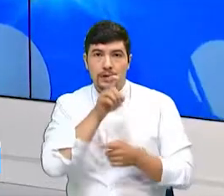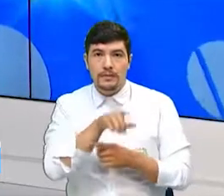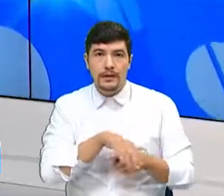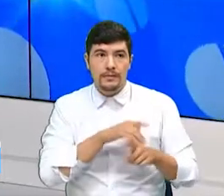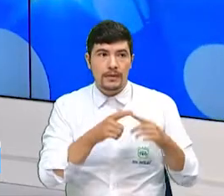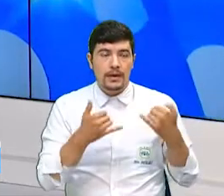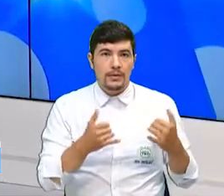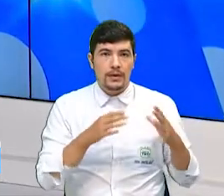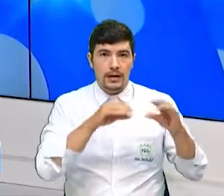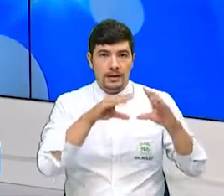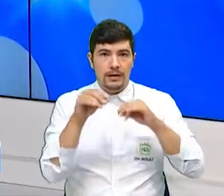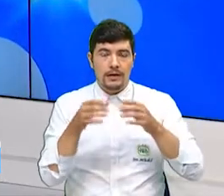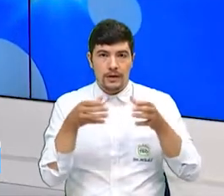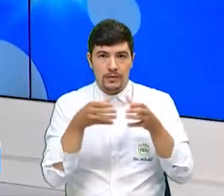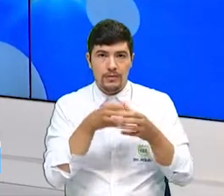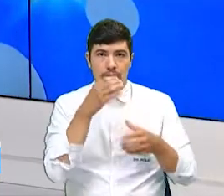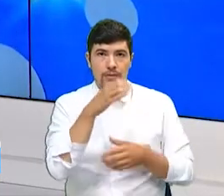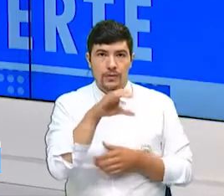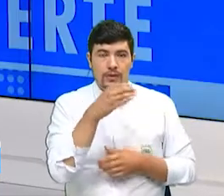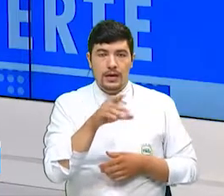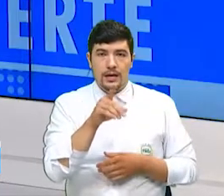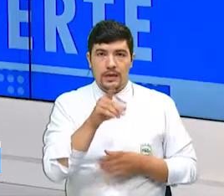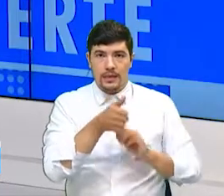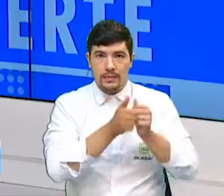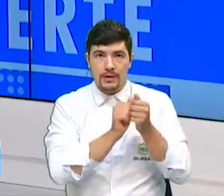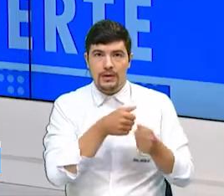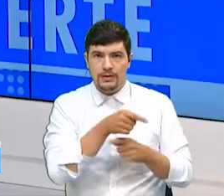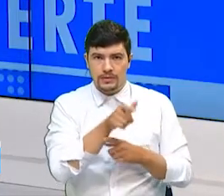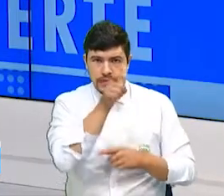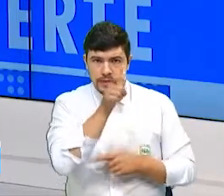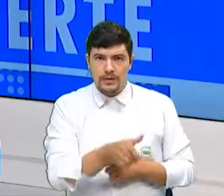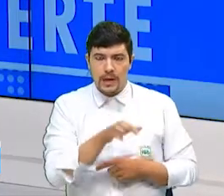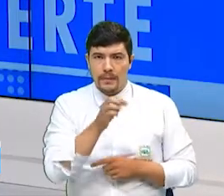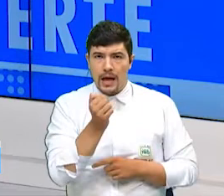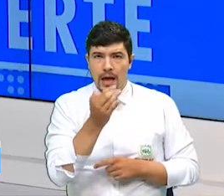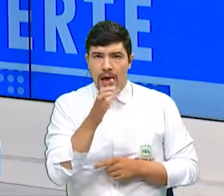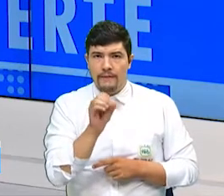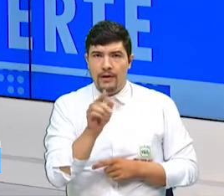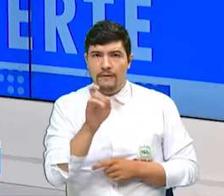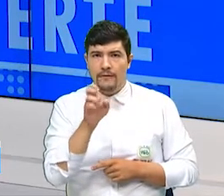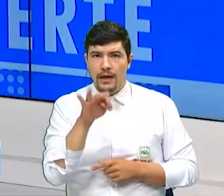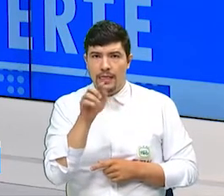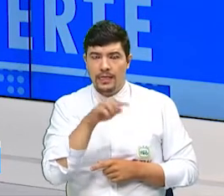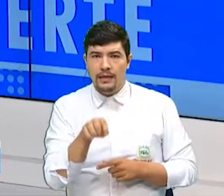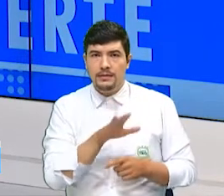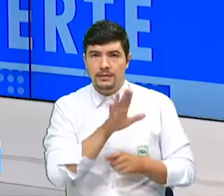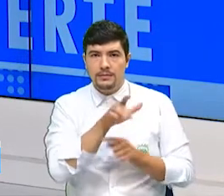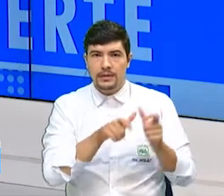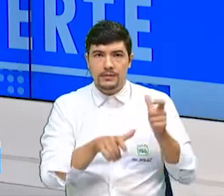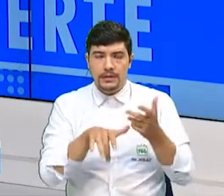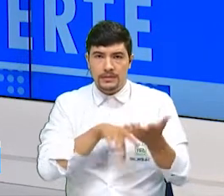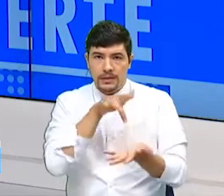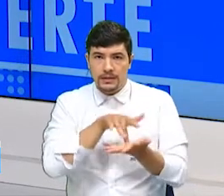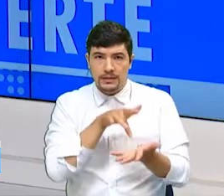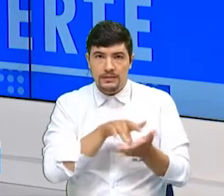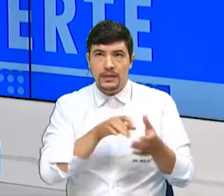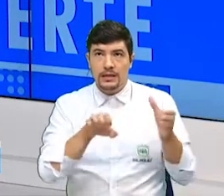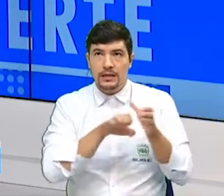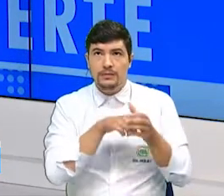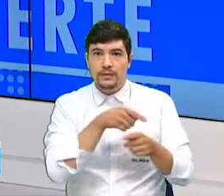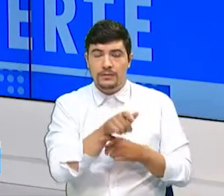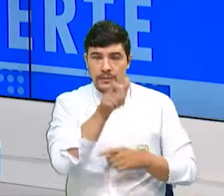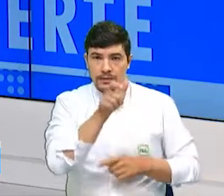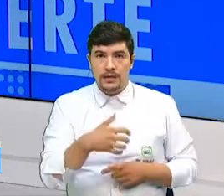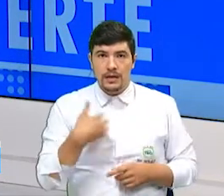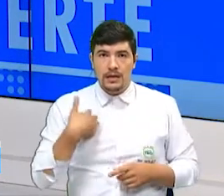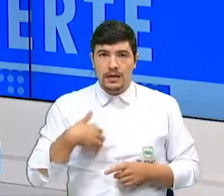Hablamos ahora del Cúcuta Deportivo porque Ignacio Rama como preparador físico y Pablo Fuentes como asistente complementan el cuerpo técnico encabezado por el